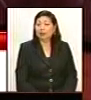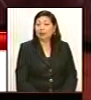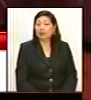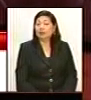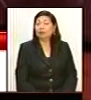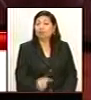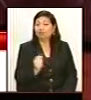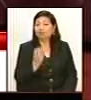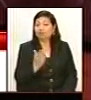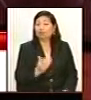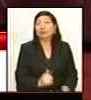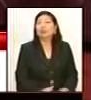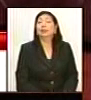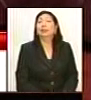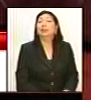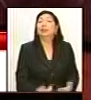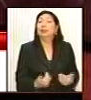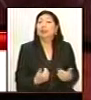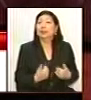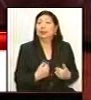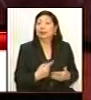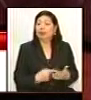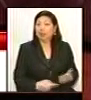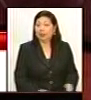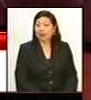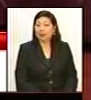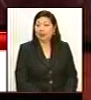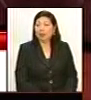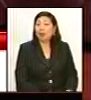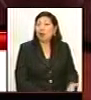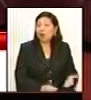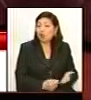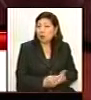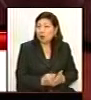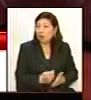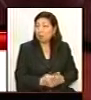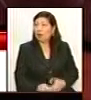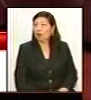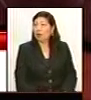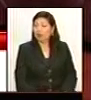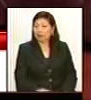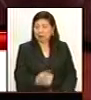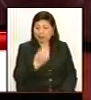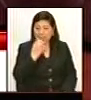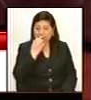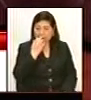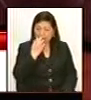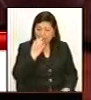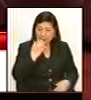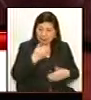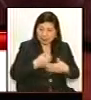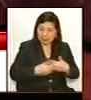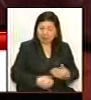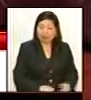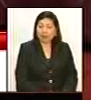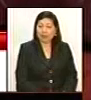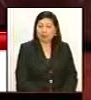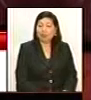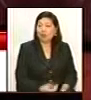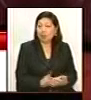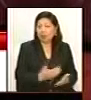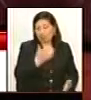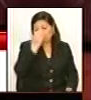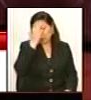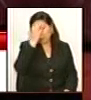nos ordena que tenemos que comprar, que proveernos de insumos